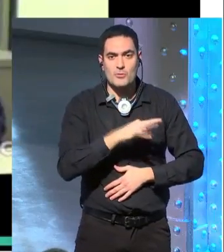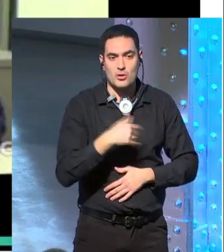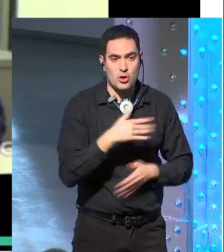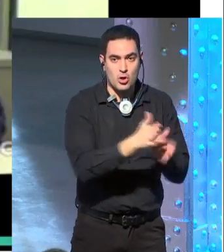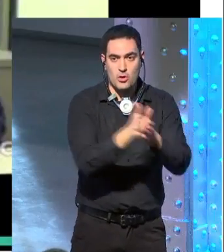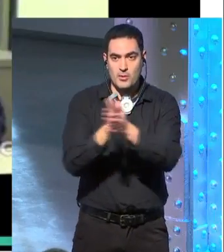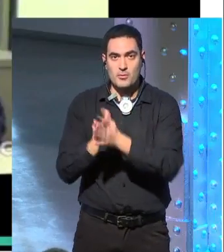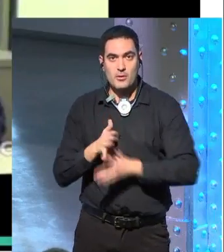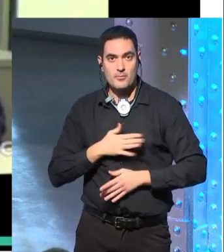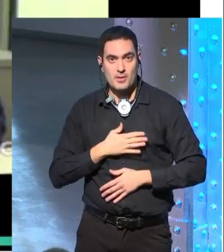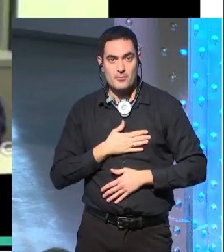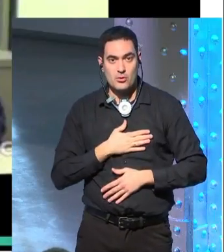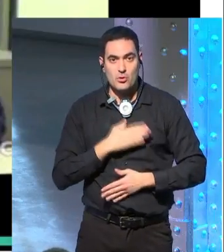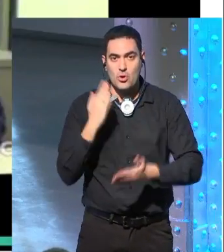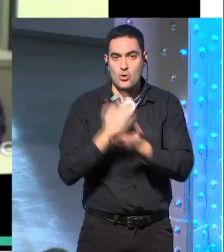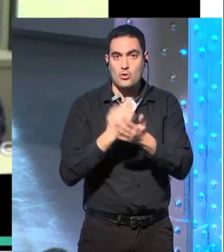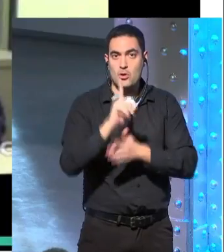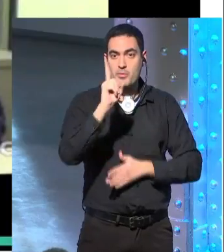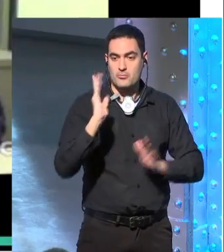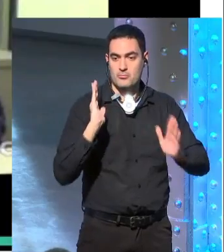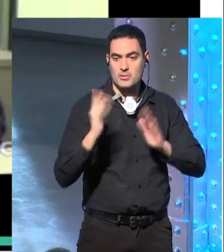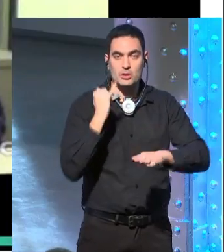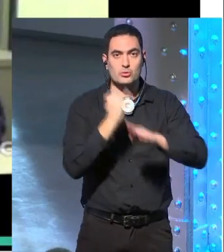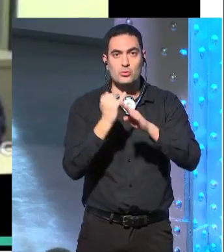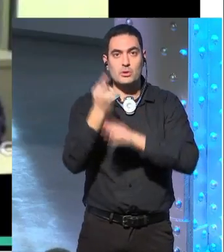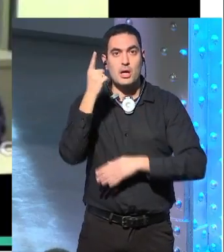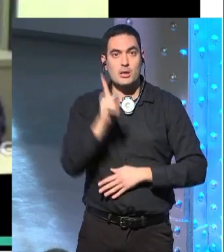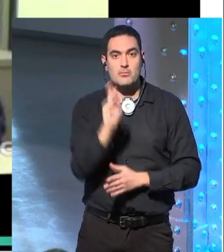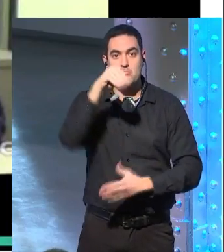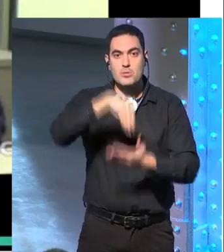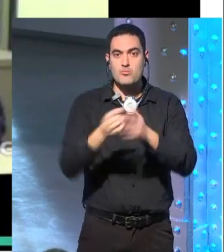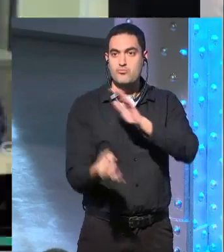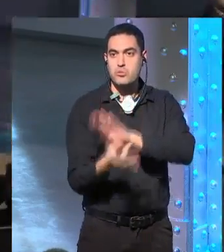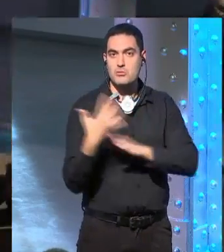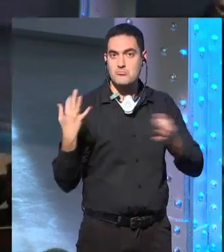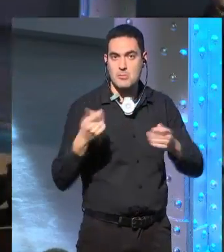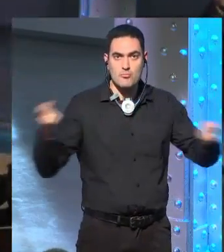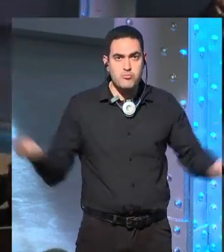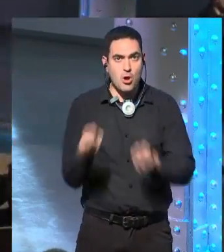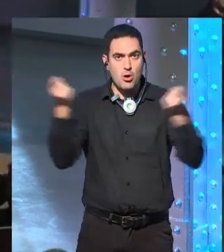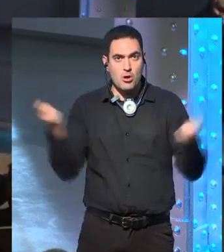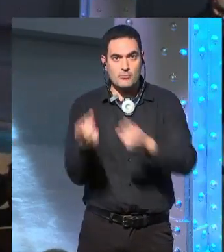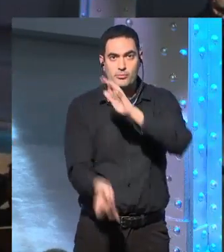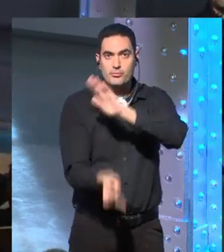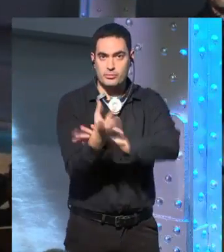mis compañeros del primer curso y del instituto crearon una campaña.